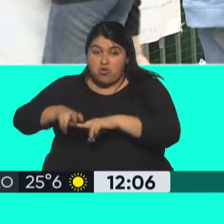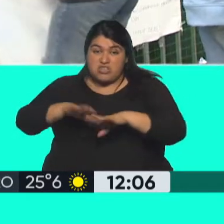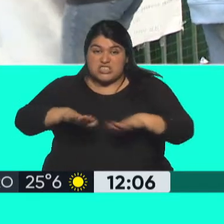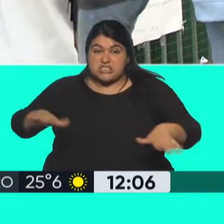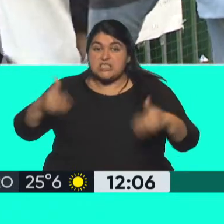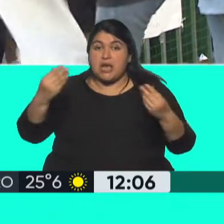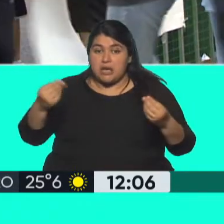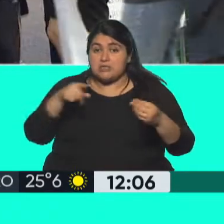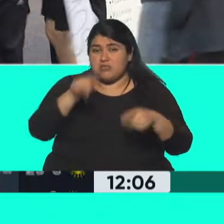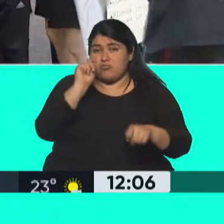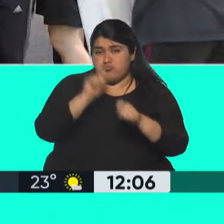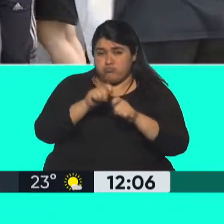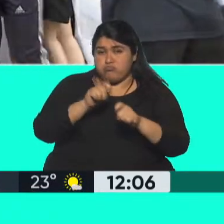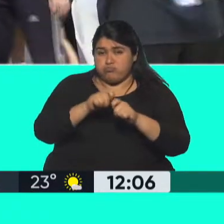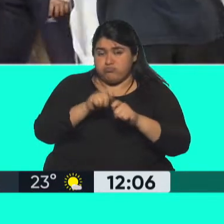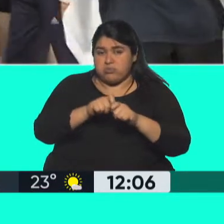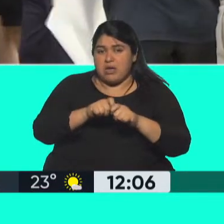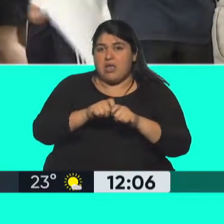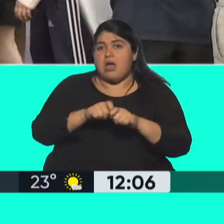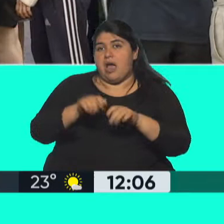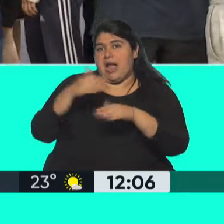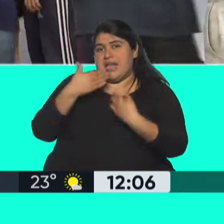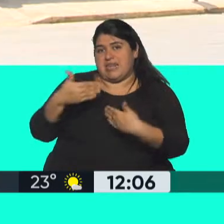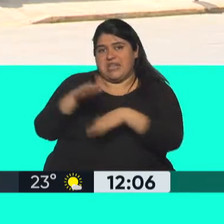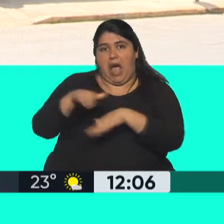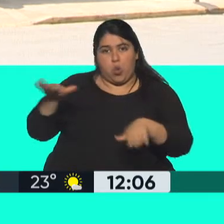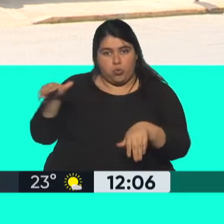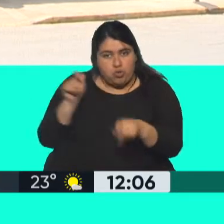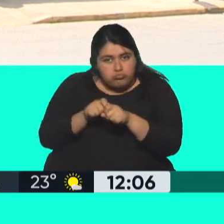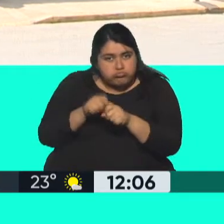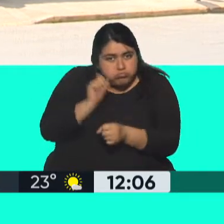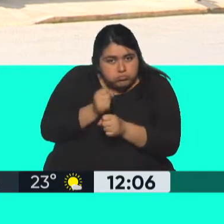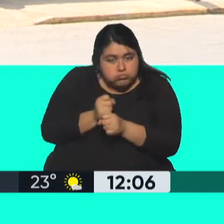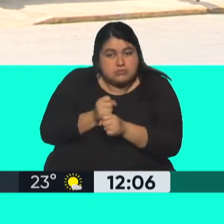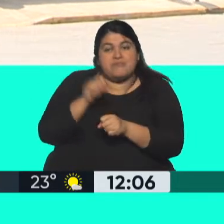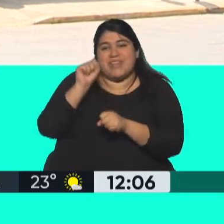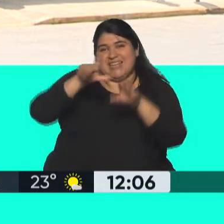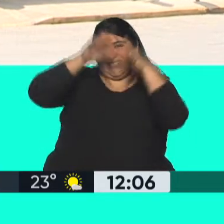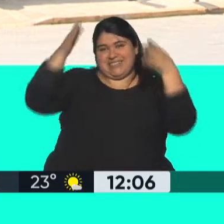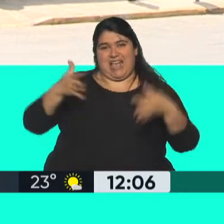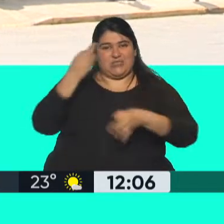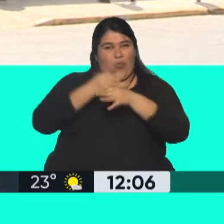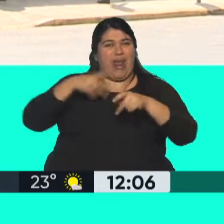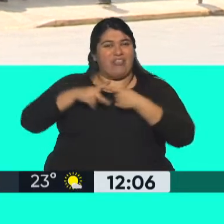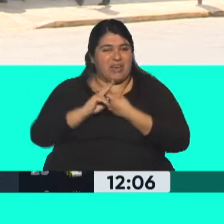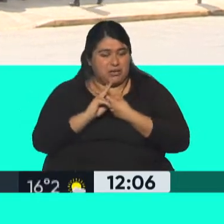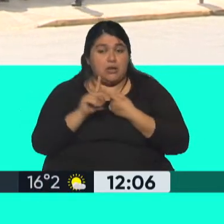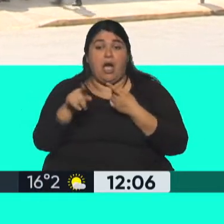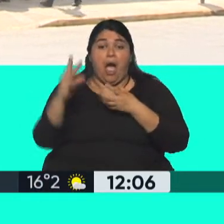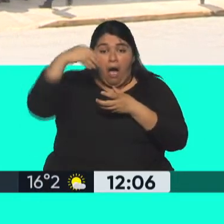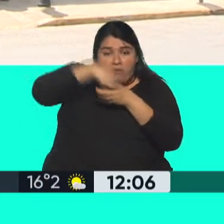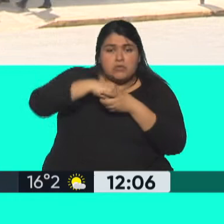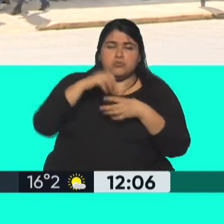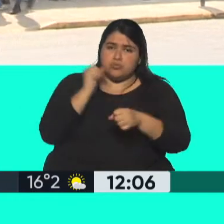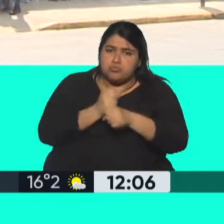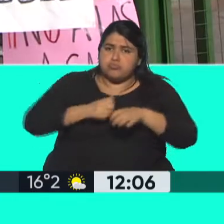fueron restaurados por alumnos de este colegio. Esta es una escuela técnica. También ustedes hacen un gran trabajo dentro de este lugar para